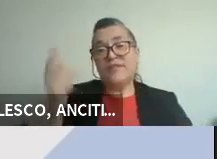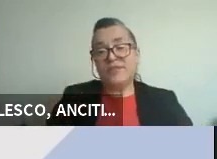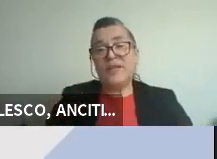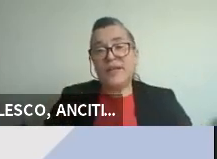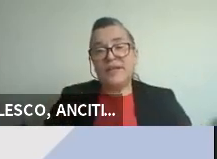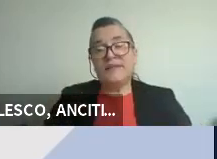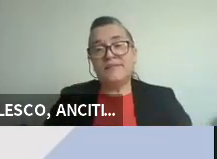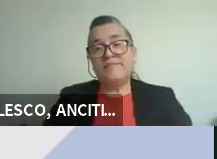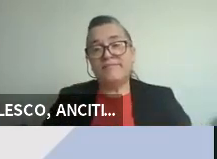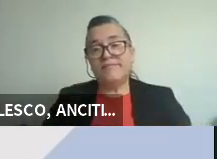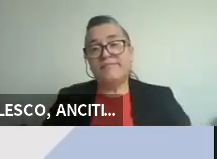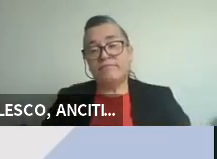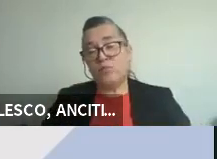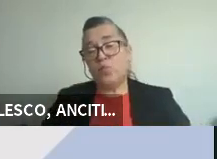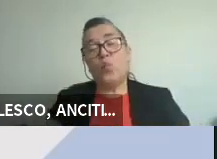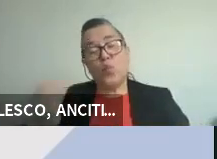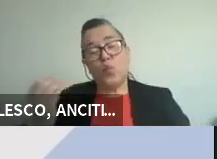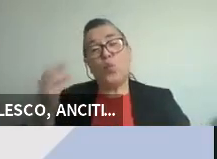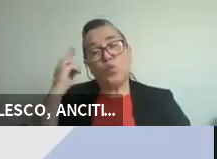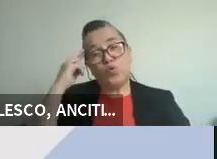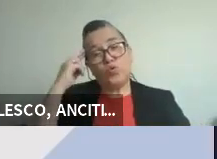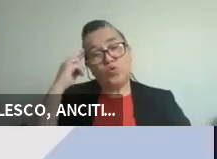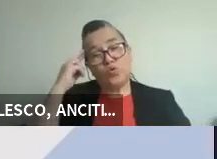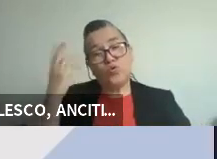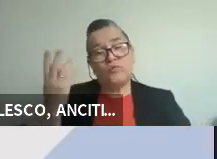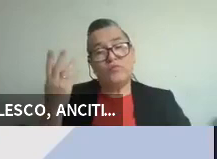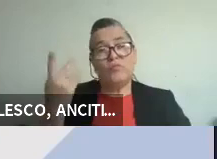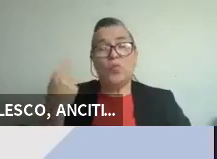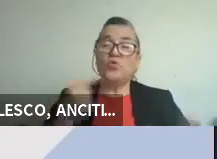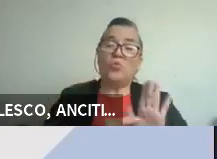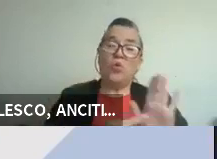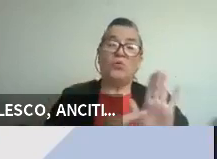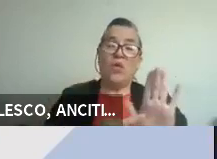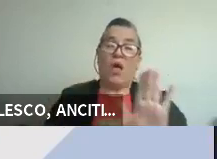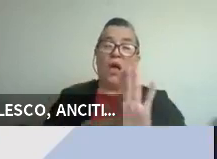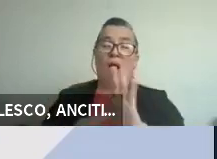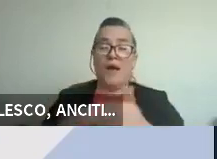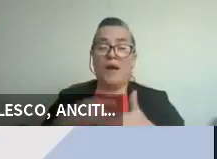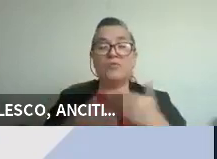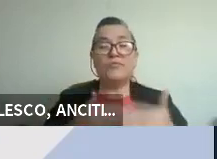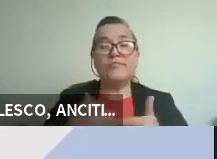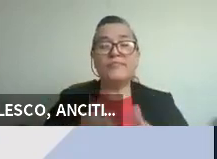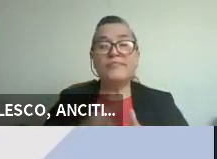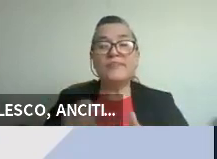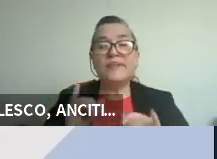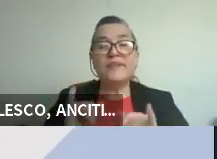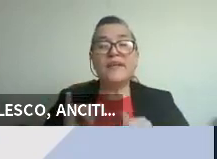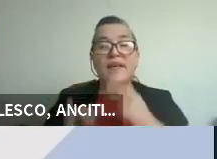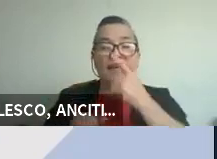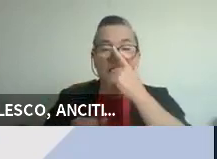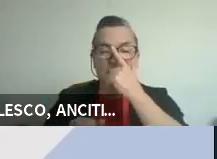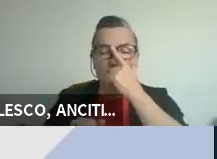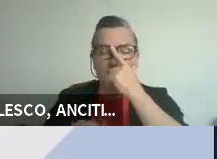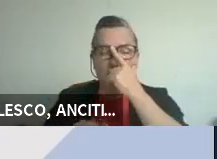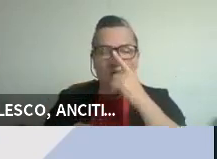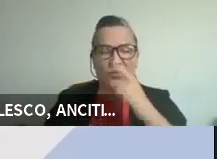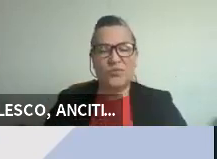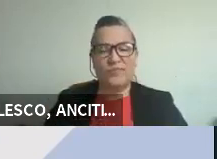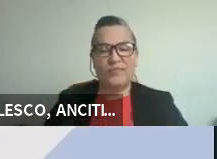muchísimo por muchos protagonistas en esos procesos y parte de esta pregunta